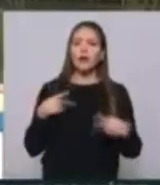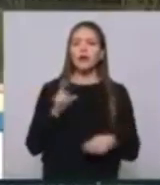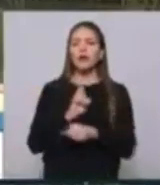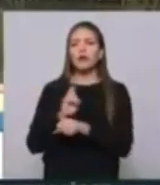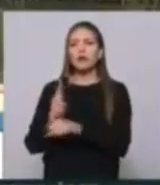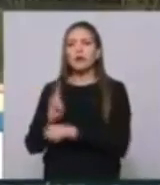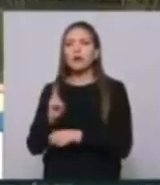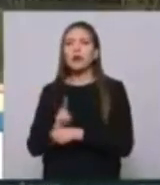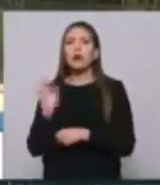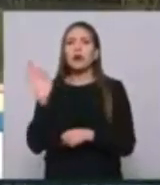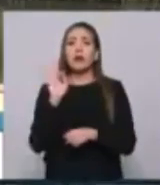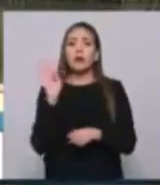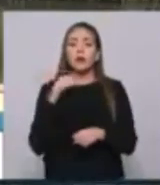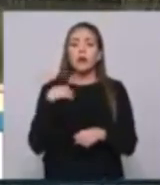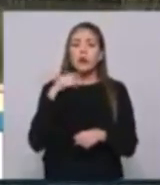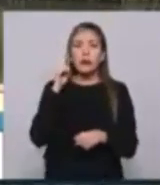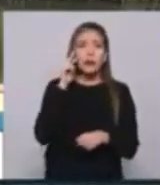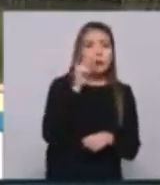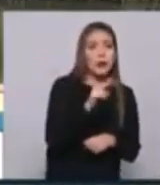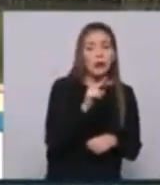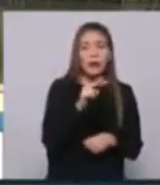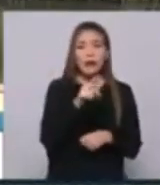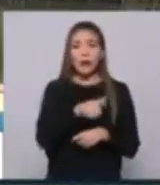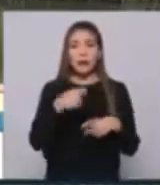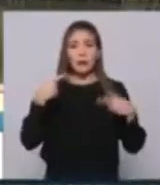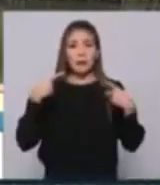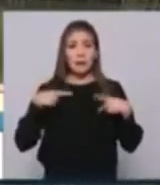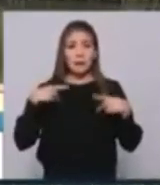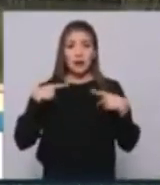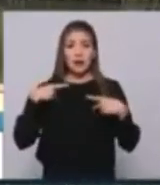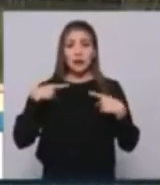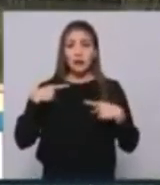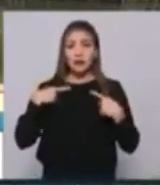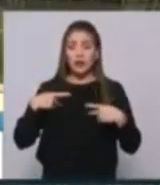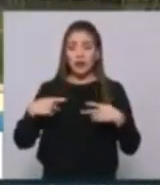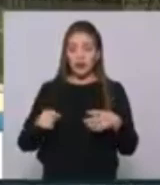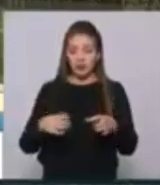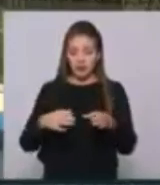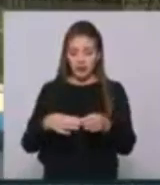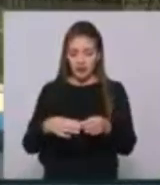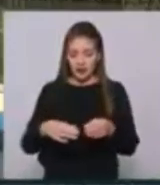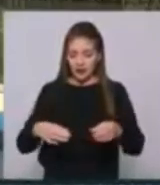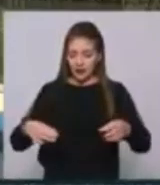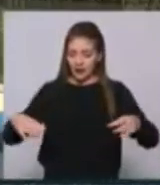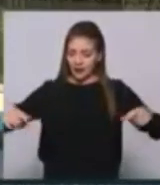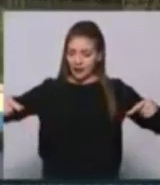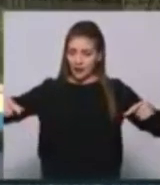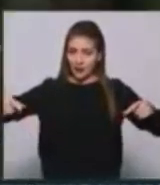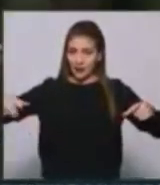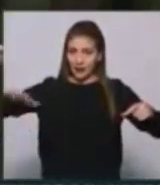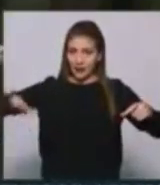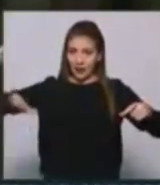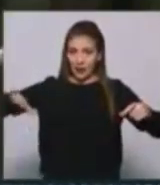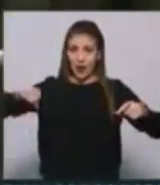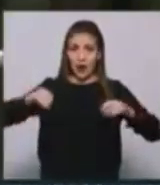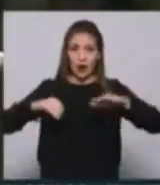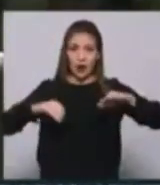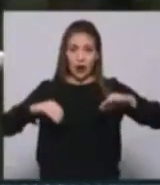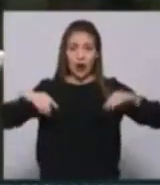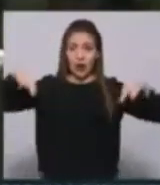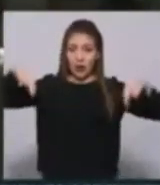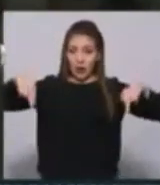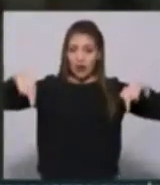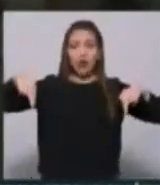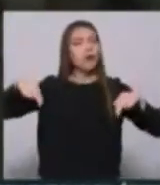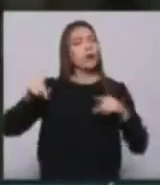vemos alguna persona que va en las cabeceras, se les invita a que pasen a la zona de seguridad.